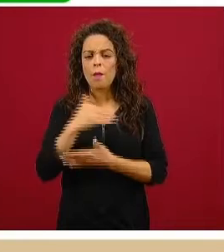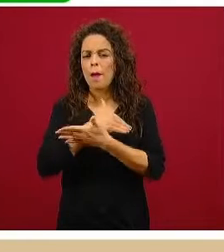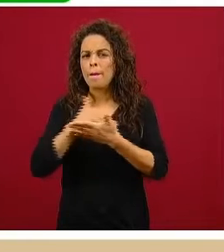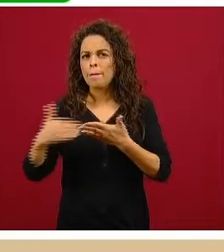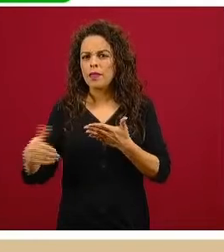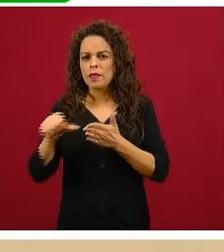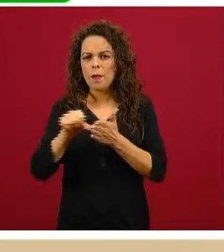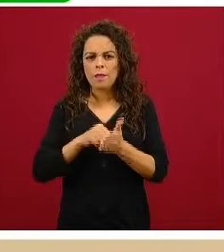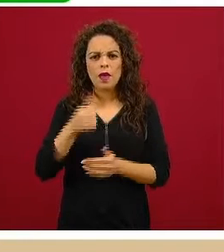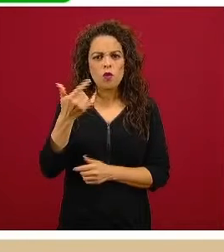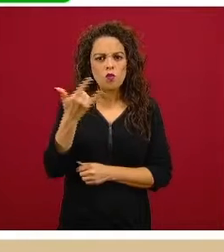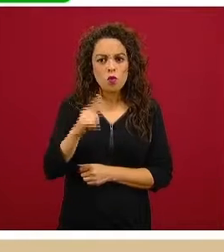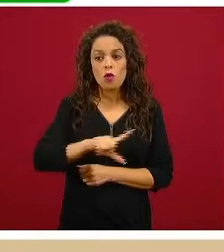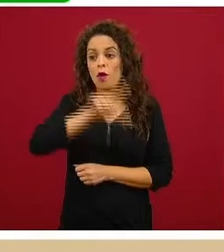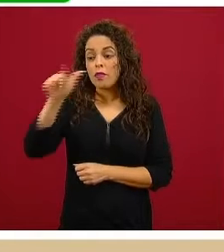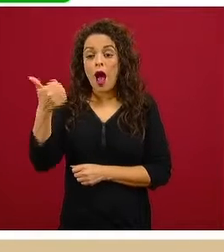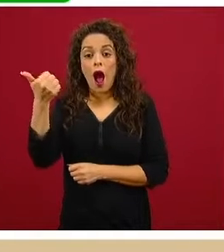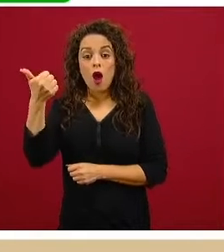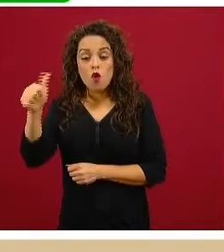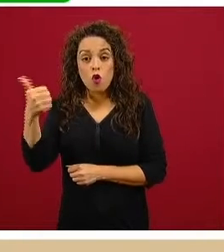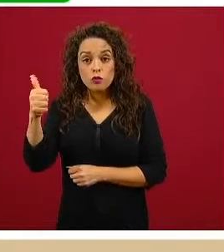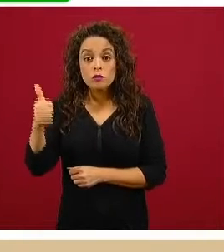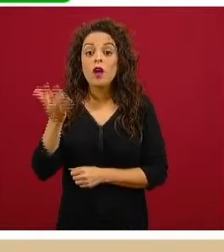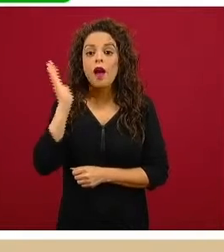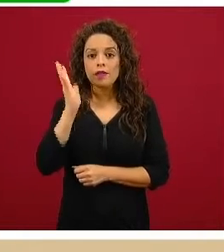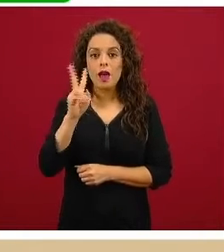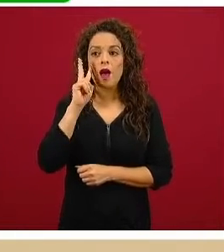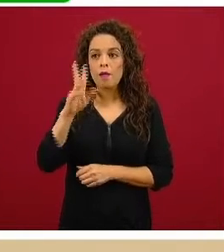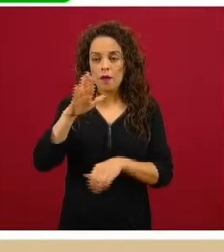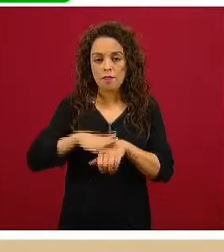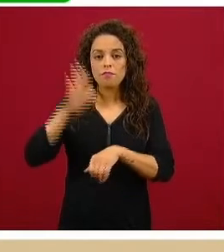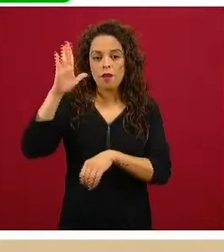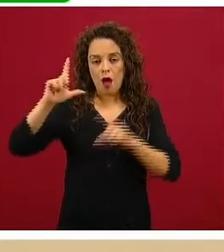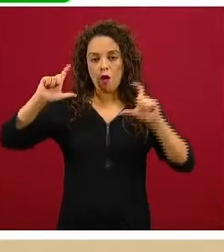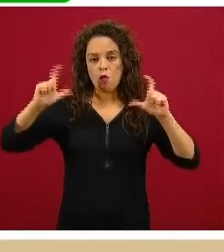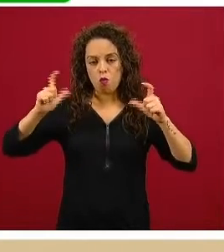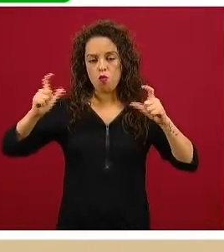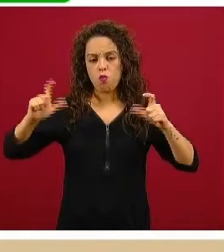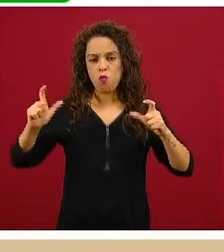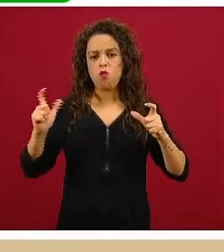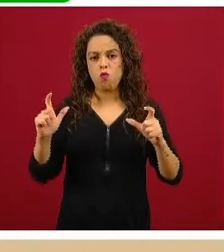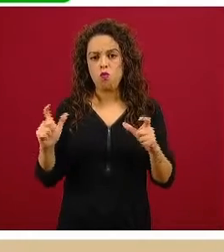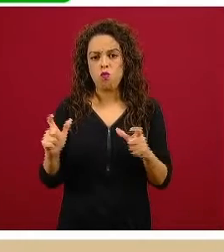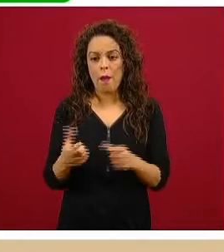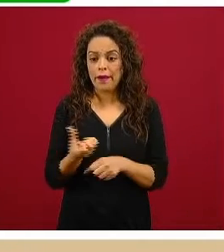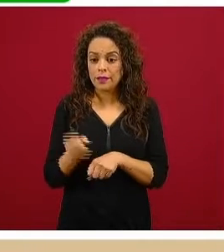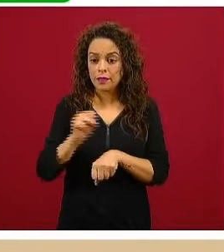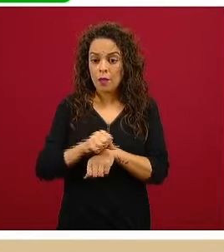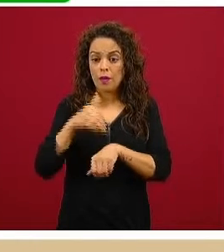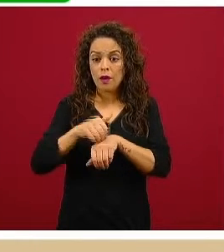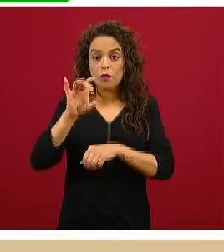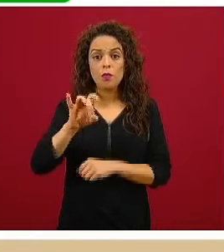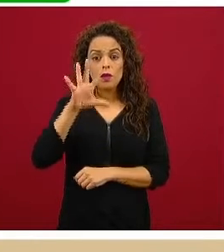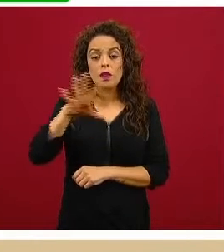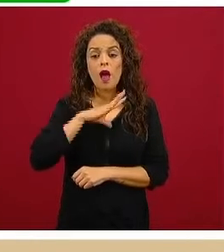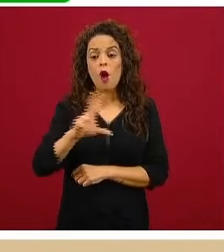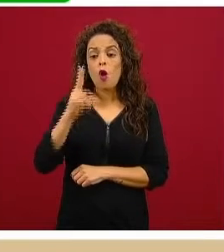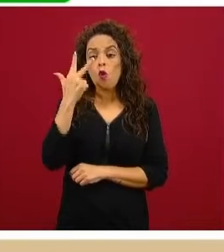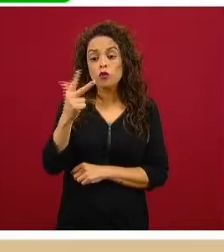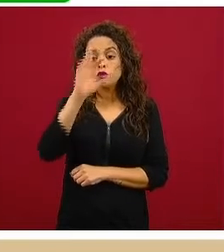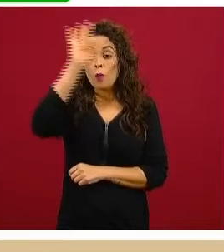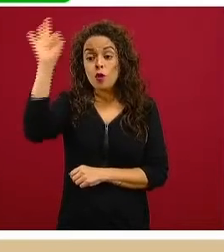que presentarán resultados positivos de la prueba, dada la proporción de positividad. Vean ustedes, nuevamente en la semana 29